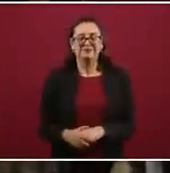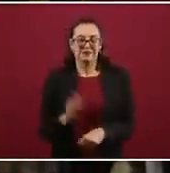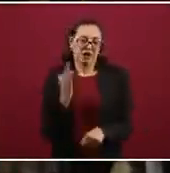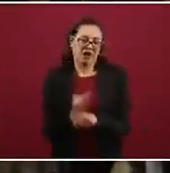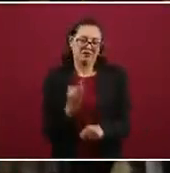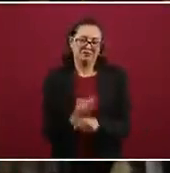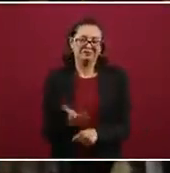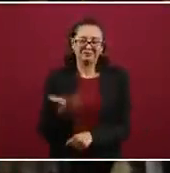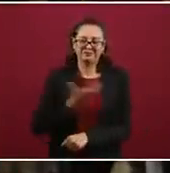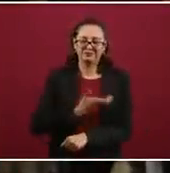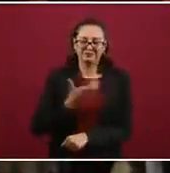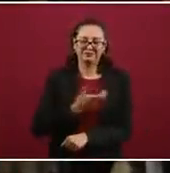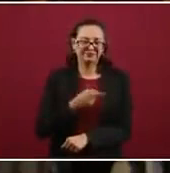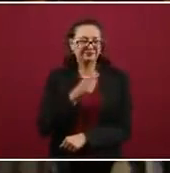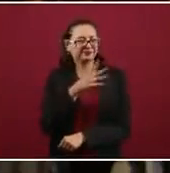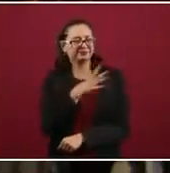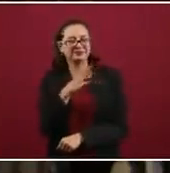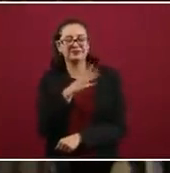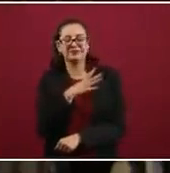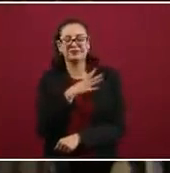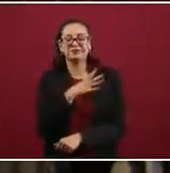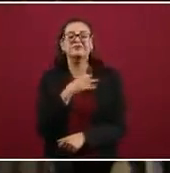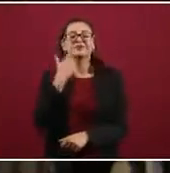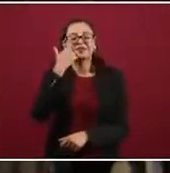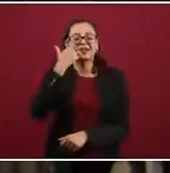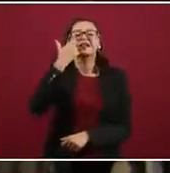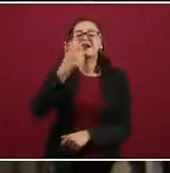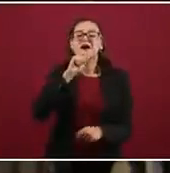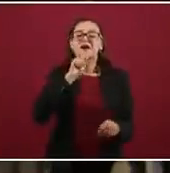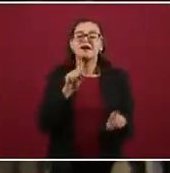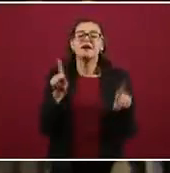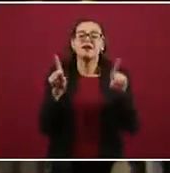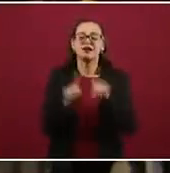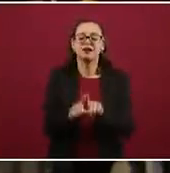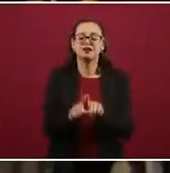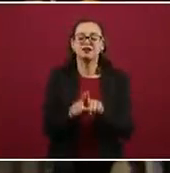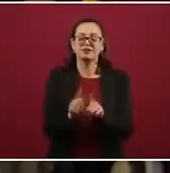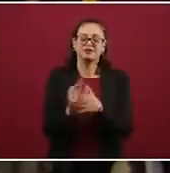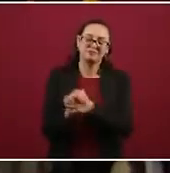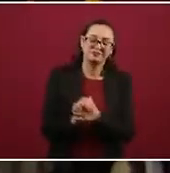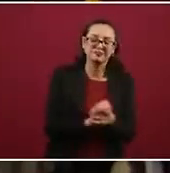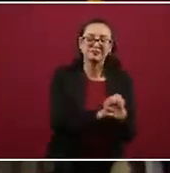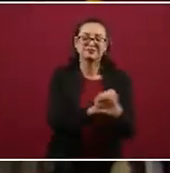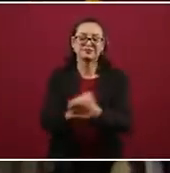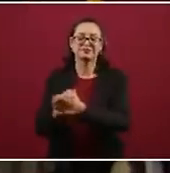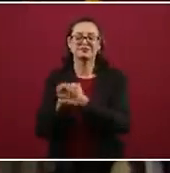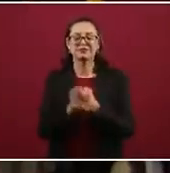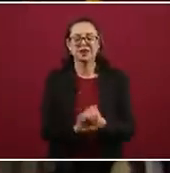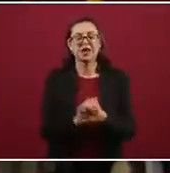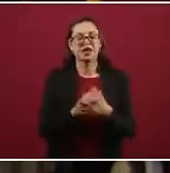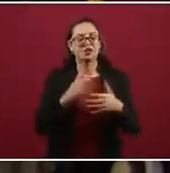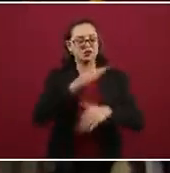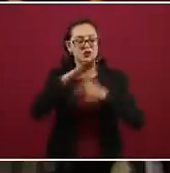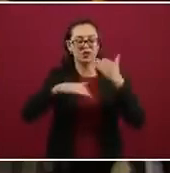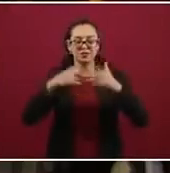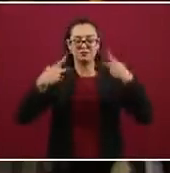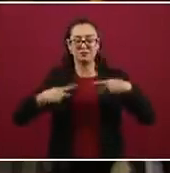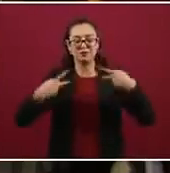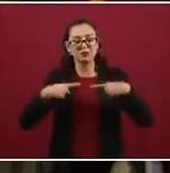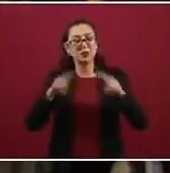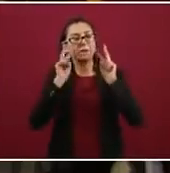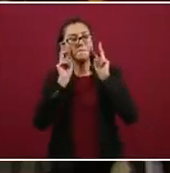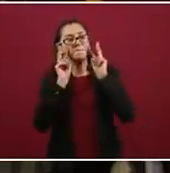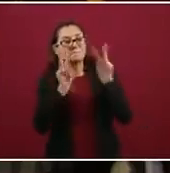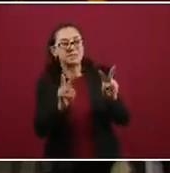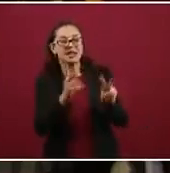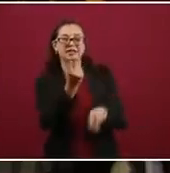en el Zócalo capitalino y quiero también unirme a saludar a todos los que escuchan esta transmisión, escuchan y ven